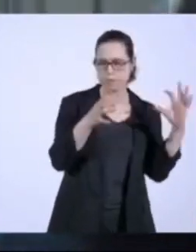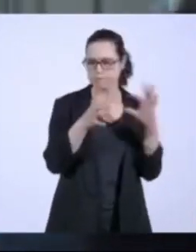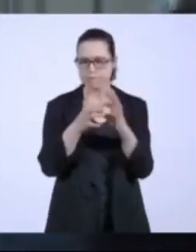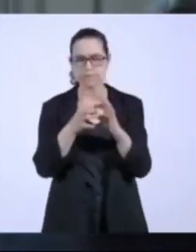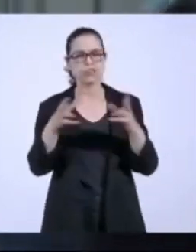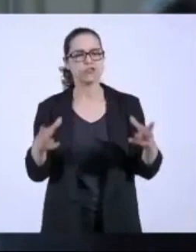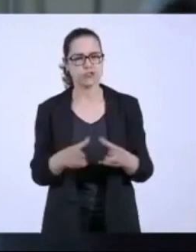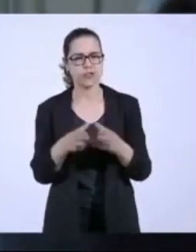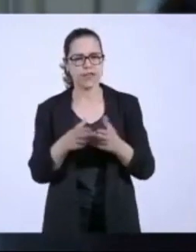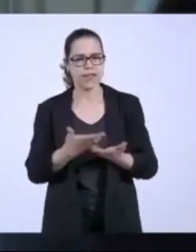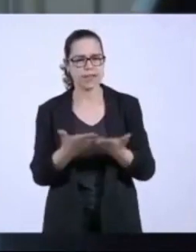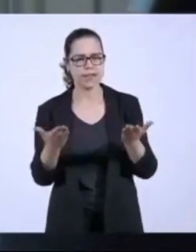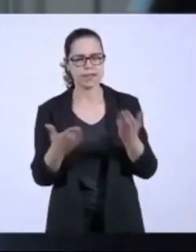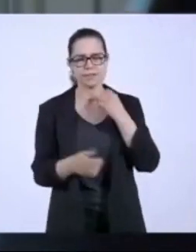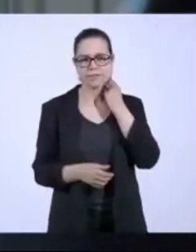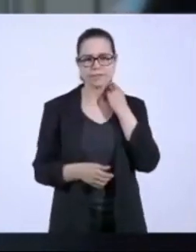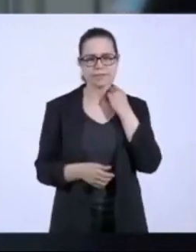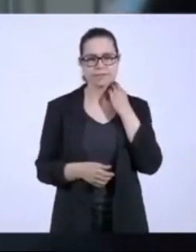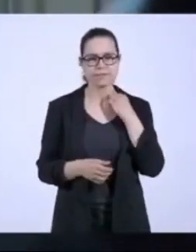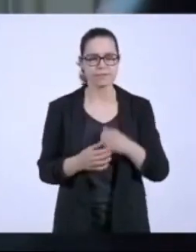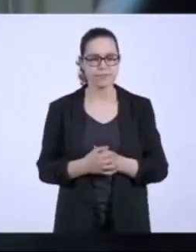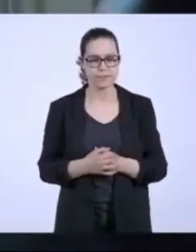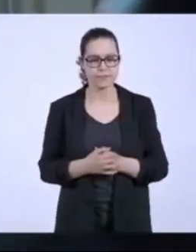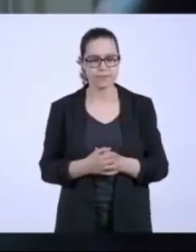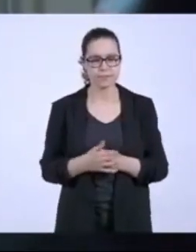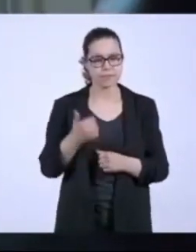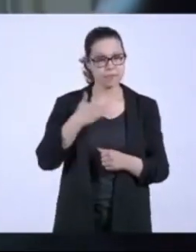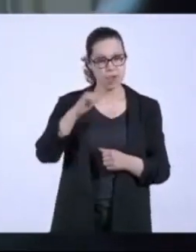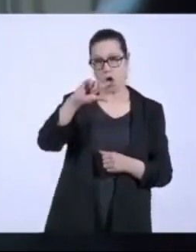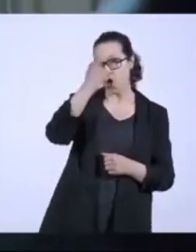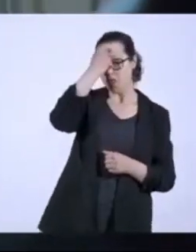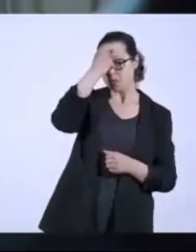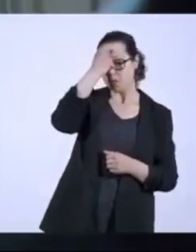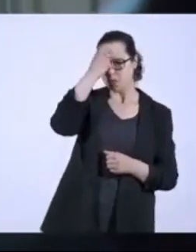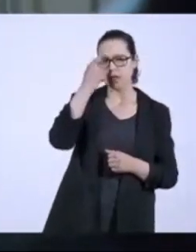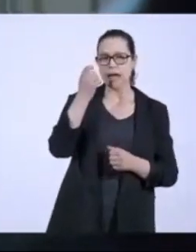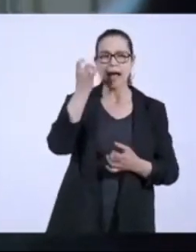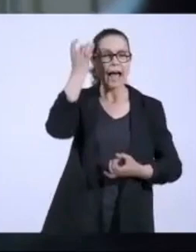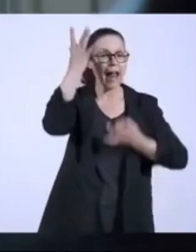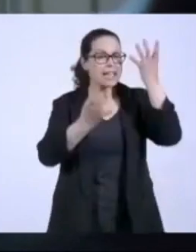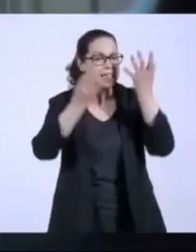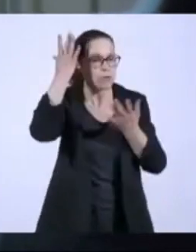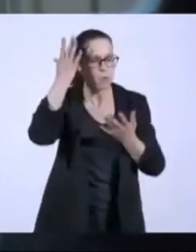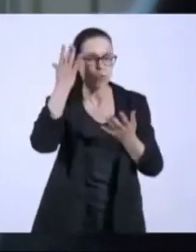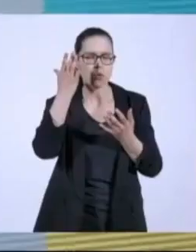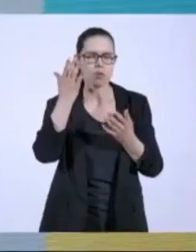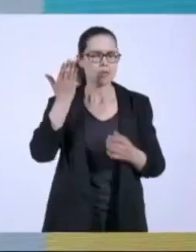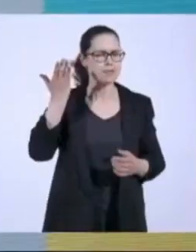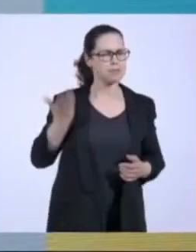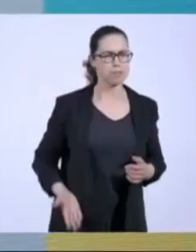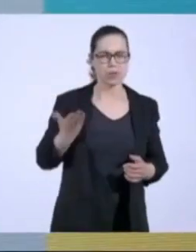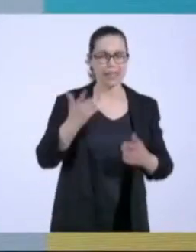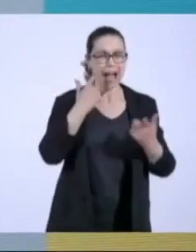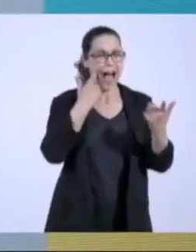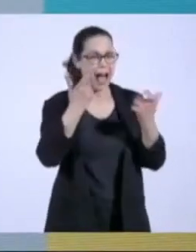tempo. No meu concepto da creación é fundamental a función social da